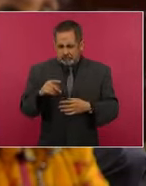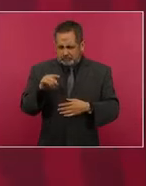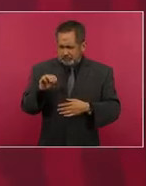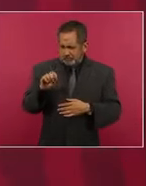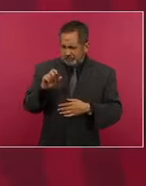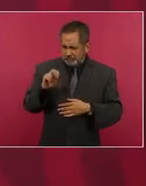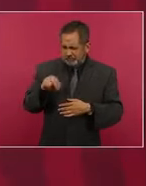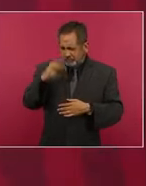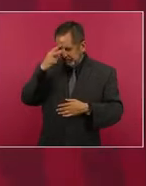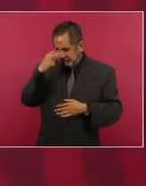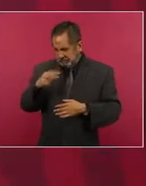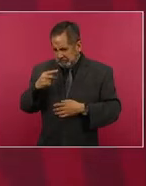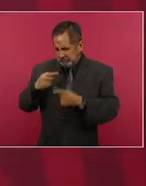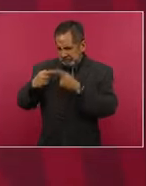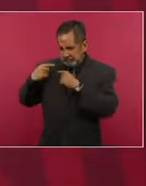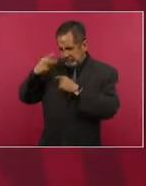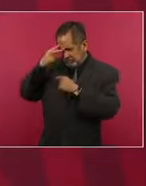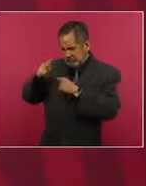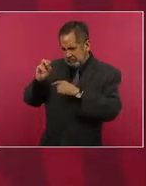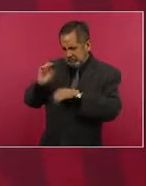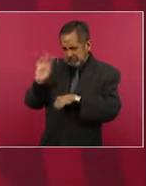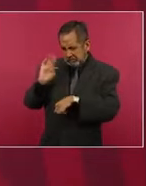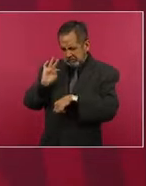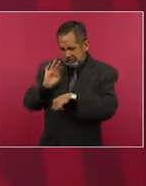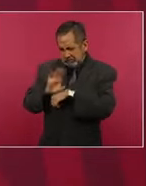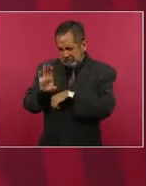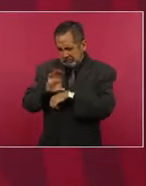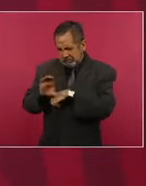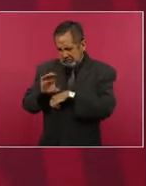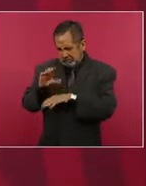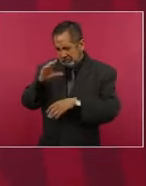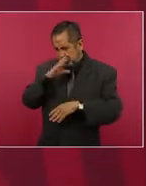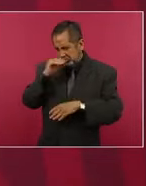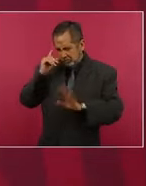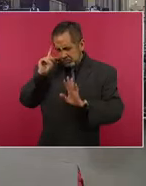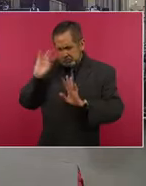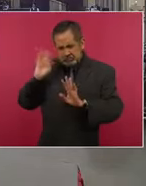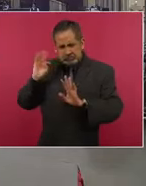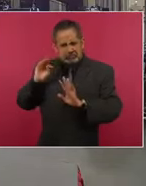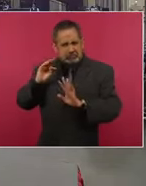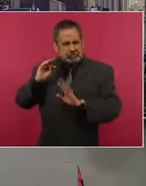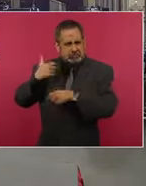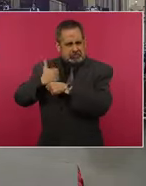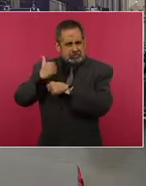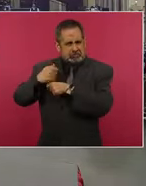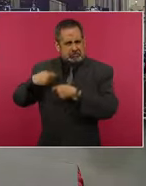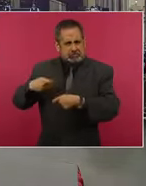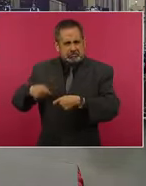mexicano o de origen latino. Colombiano, sí, latín o cubano.